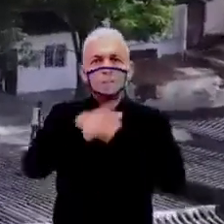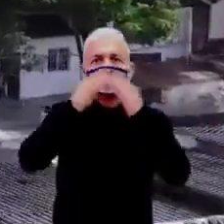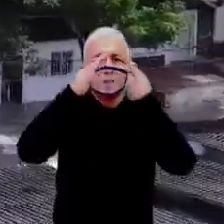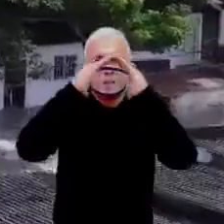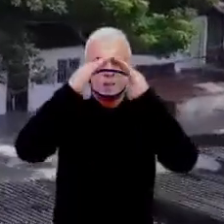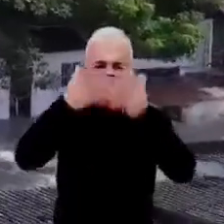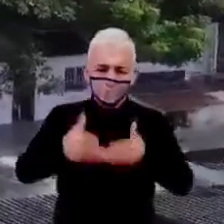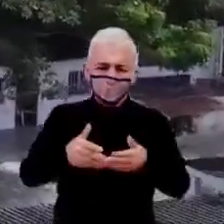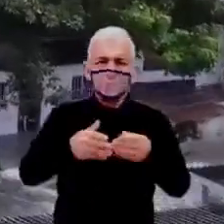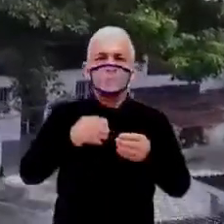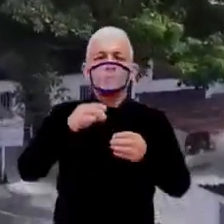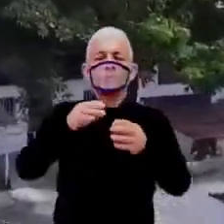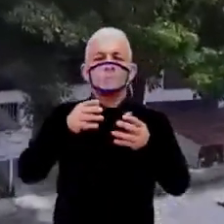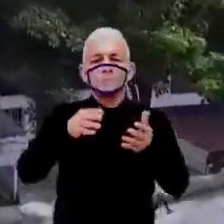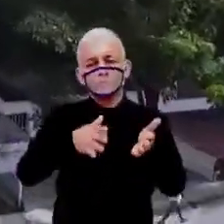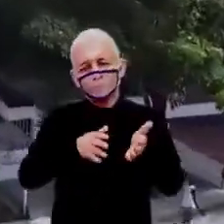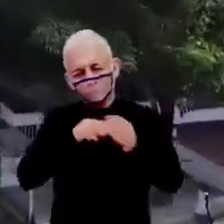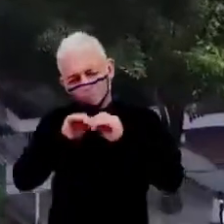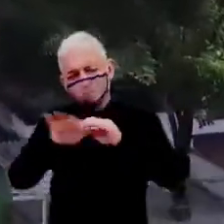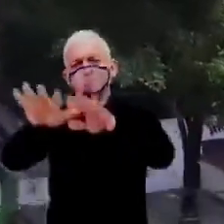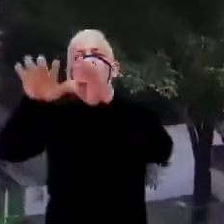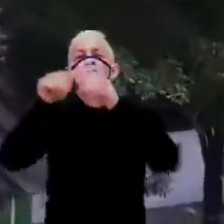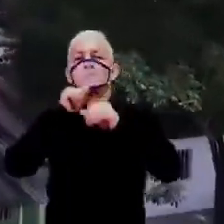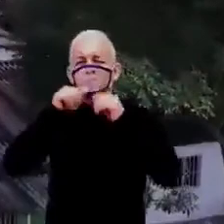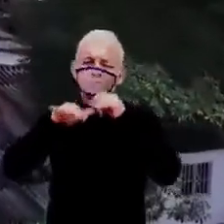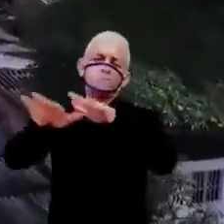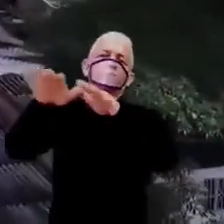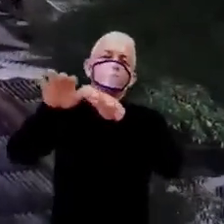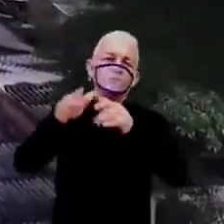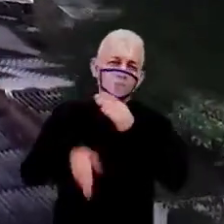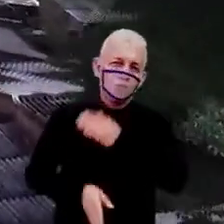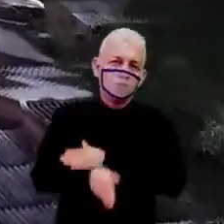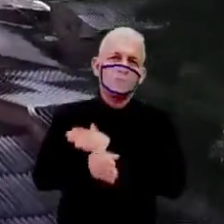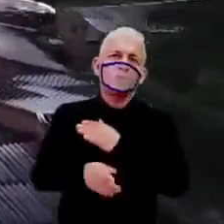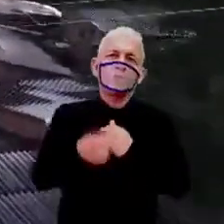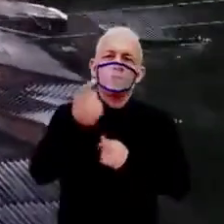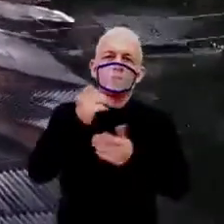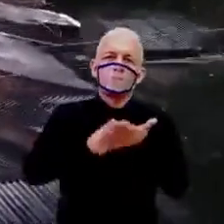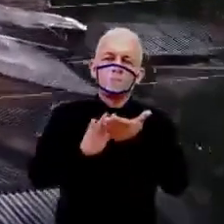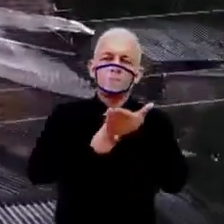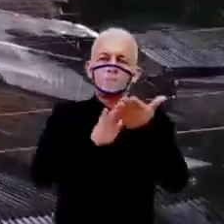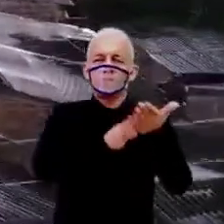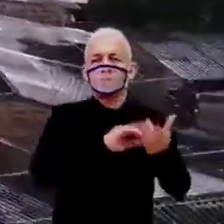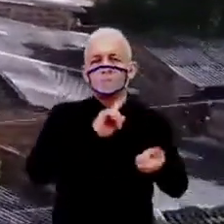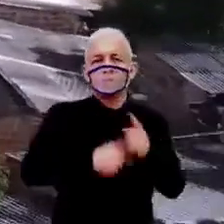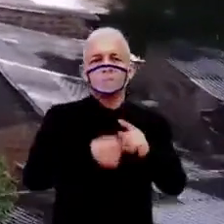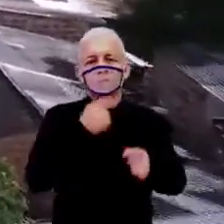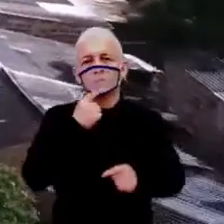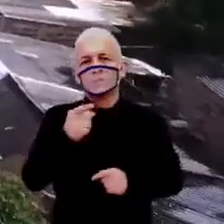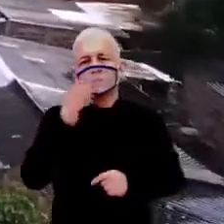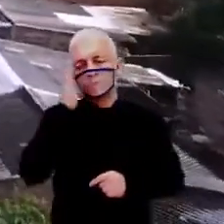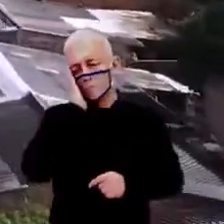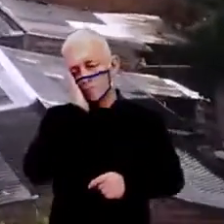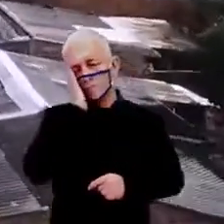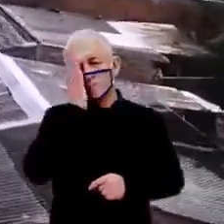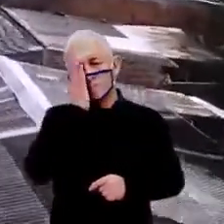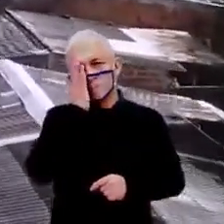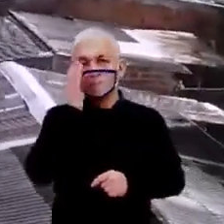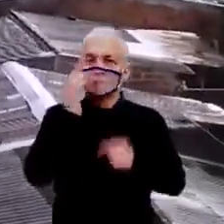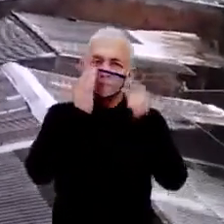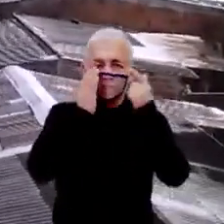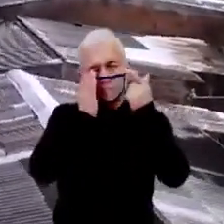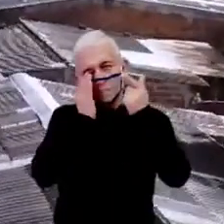veces destruyen realidades, pero que al mismo tiempo hacen que, como decía un amigo nuestro, uno duerma con el ojo